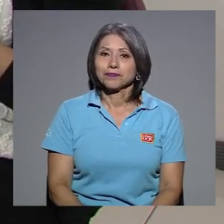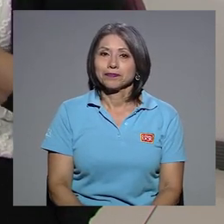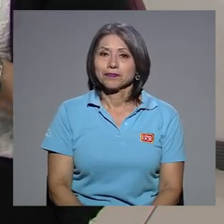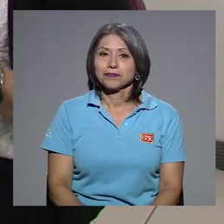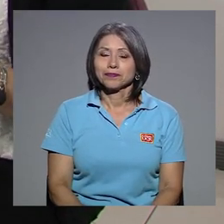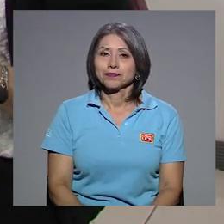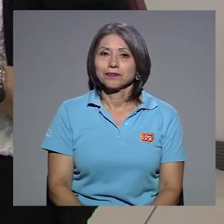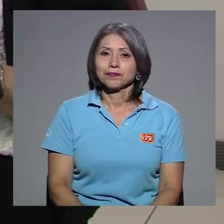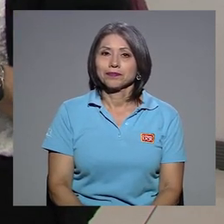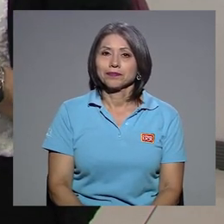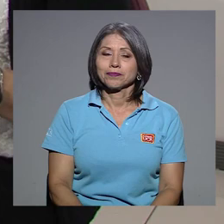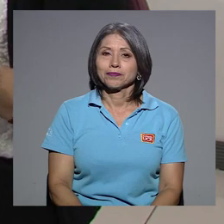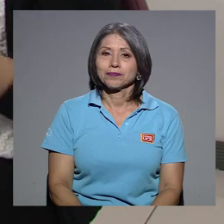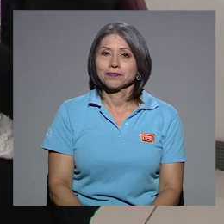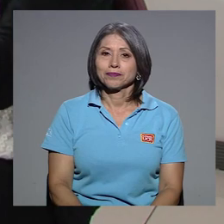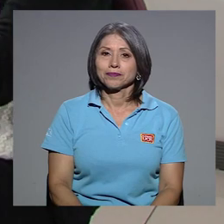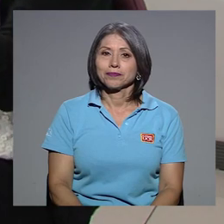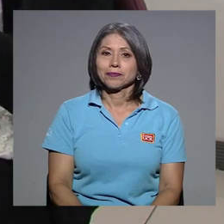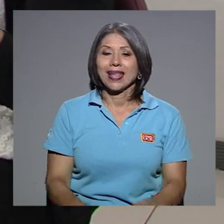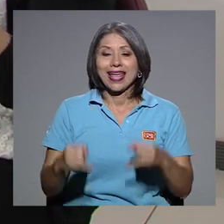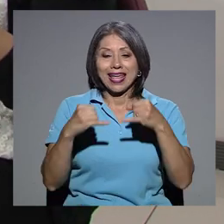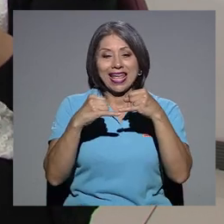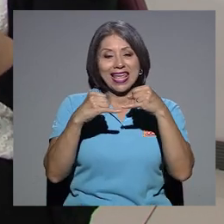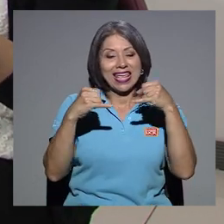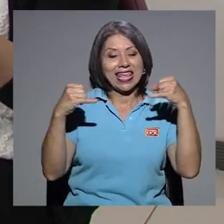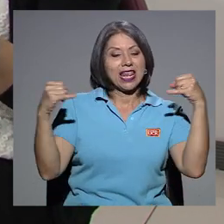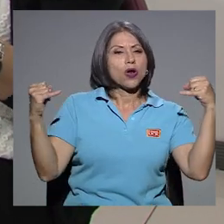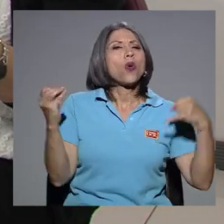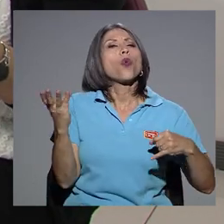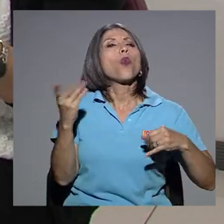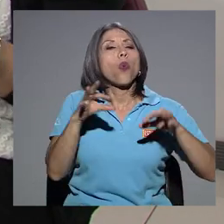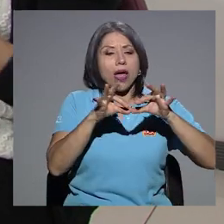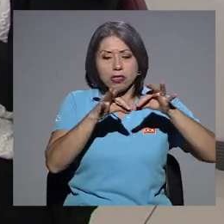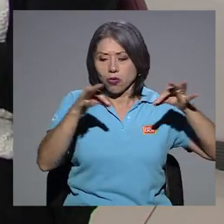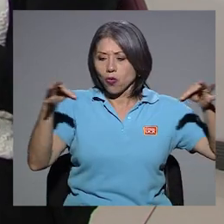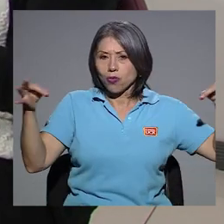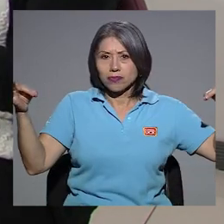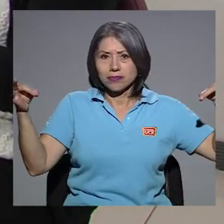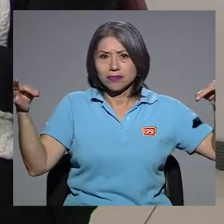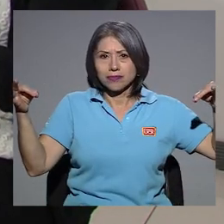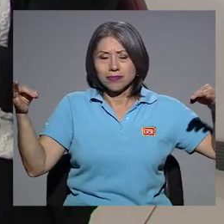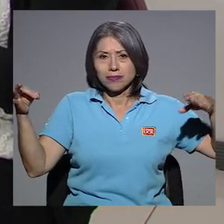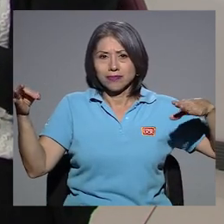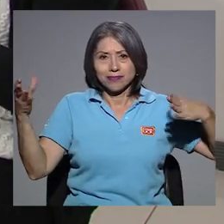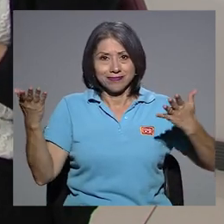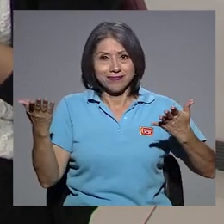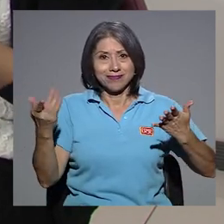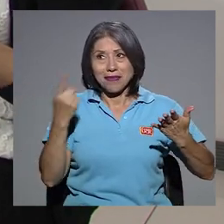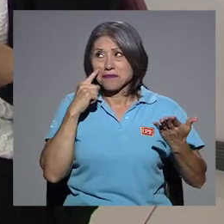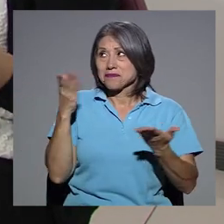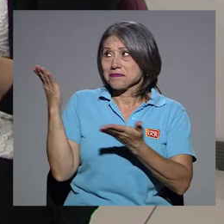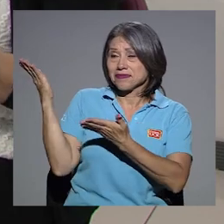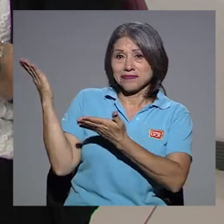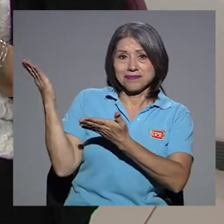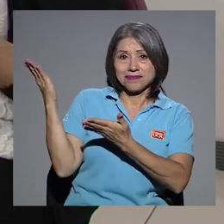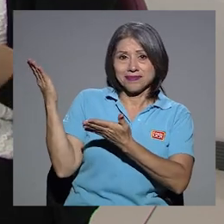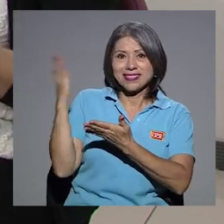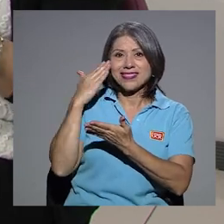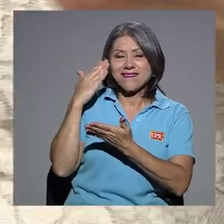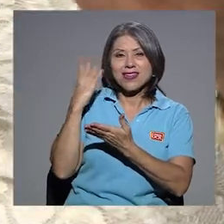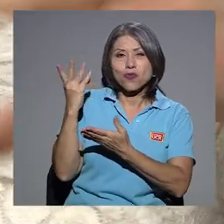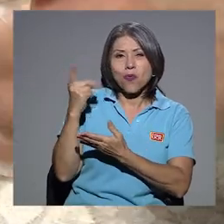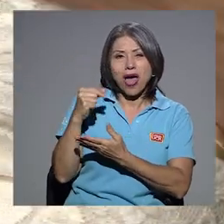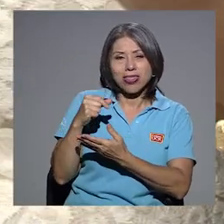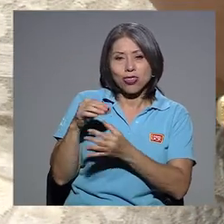¿Okay? En cuanto al hilo dental, la cantidad más o menos que hay que agarrar es de la punta del dedo al codo. Ese es mi punto de referencia. Lo vamos a